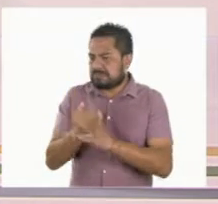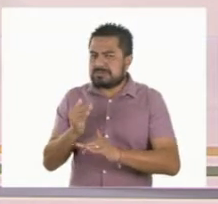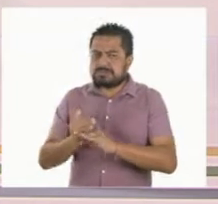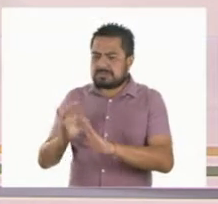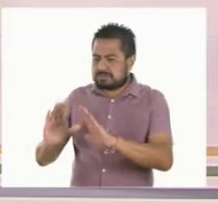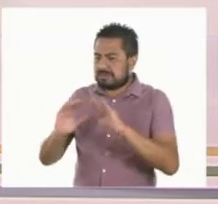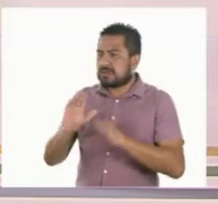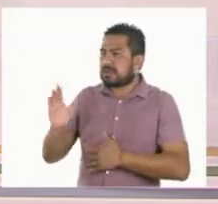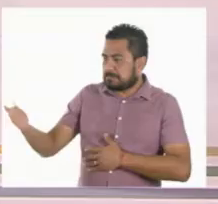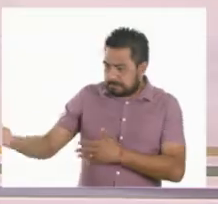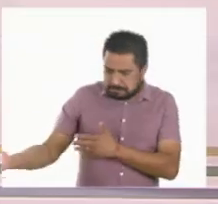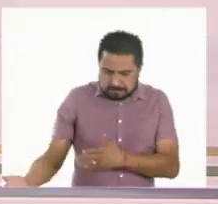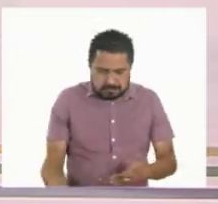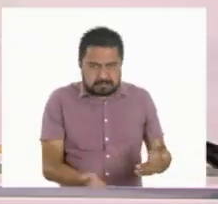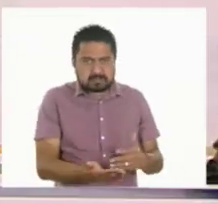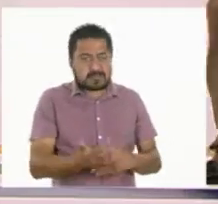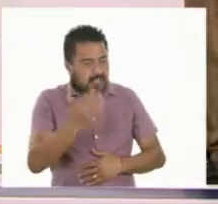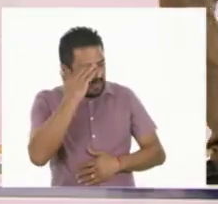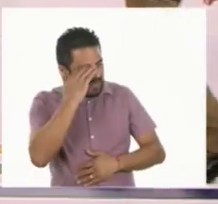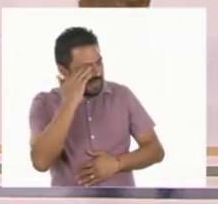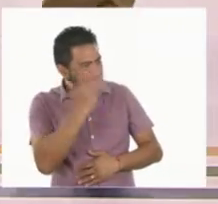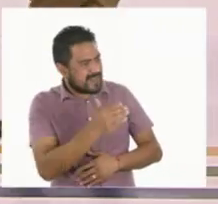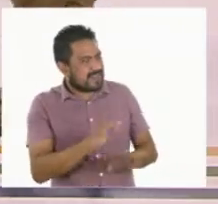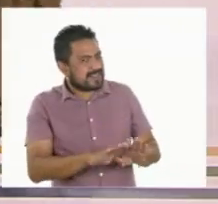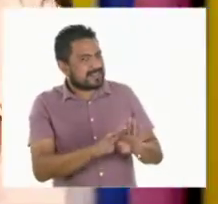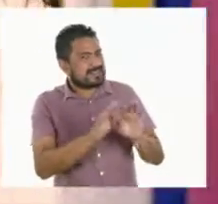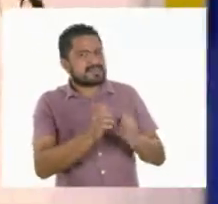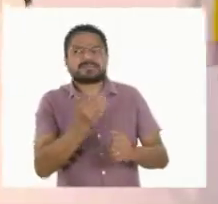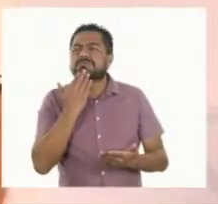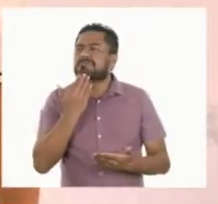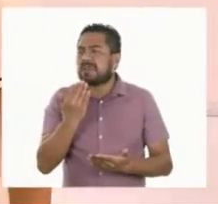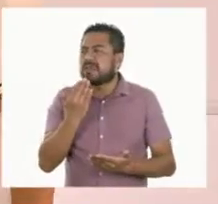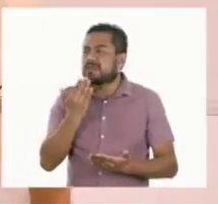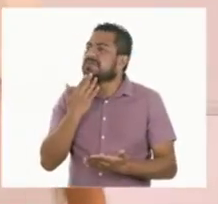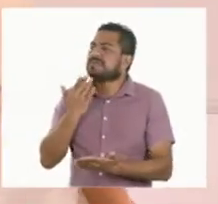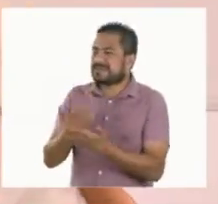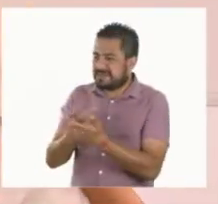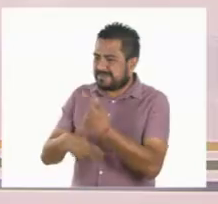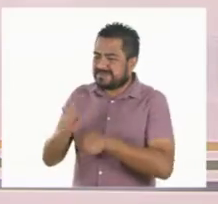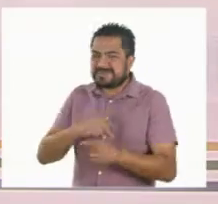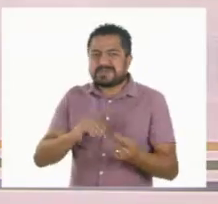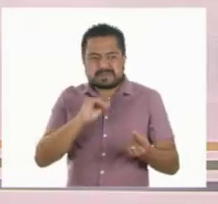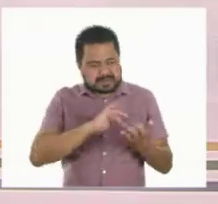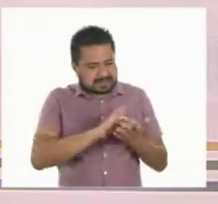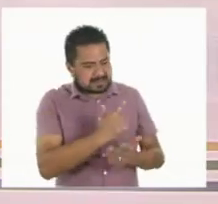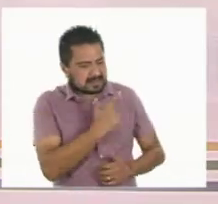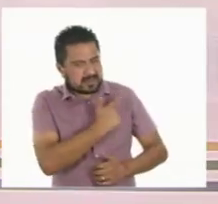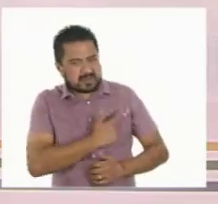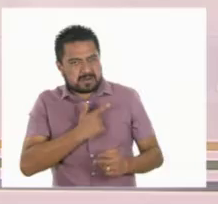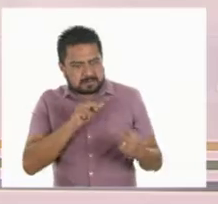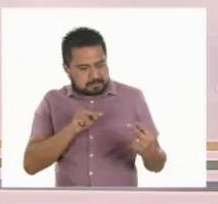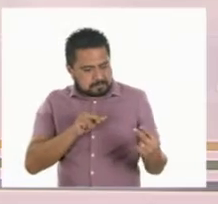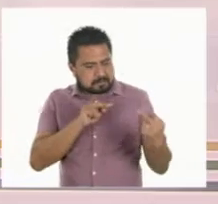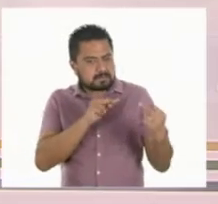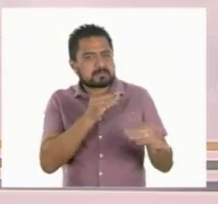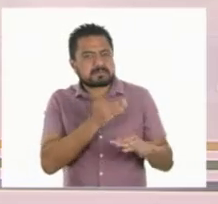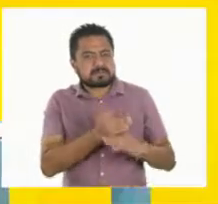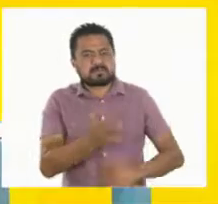pásale. Hola Marianita, ¿cómo estás? Muy bien, bienvenido. Muchas gracias, qué gusto me da verte. Abrazo a